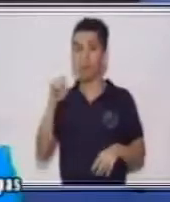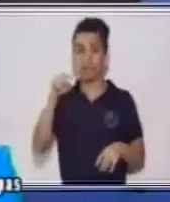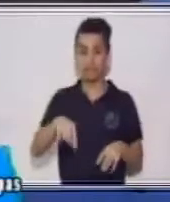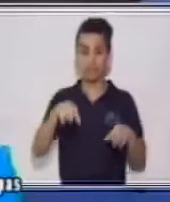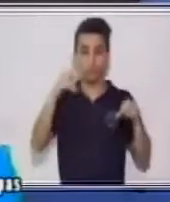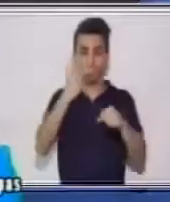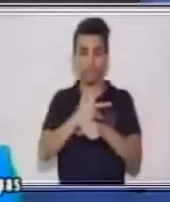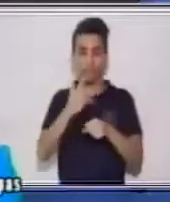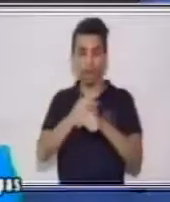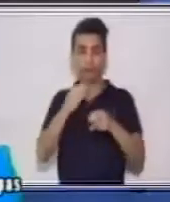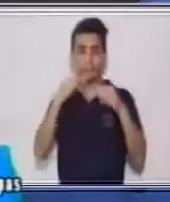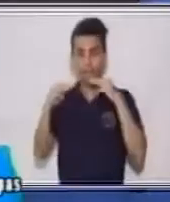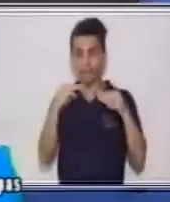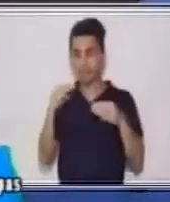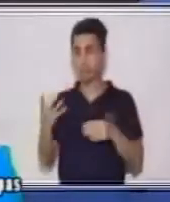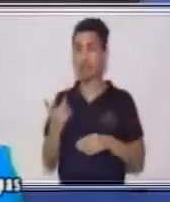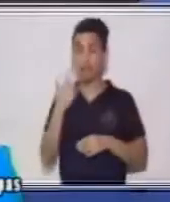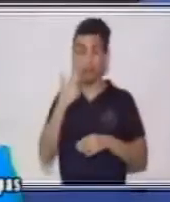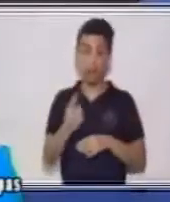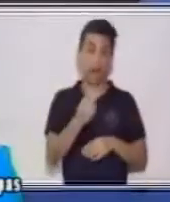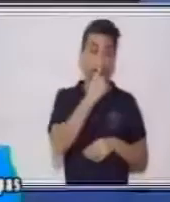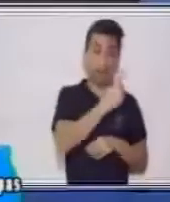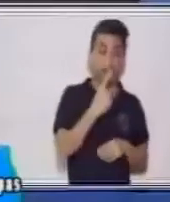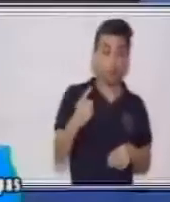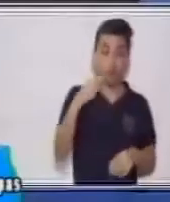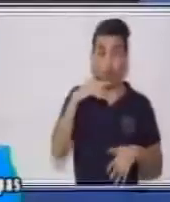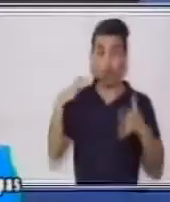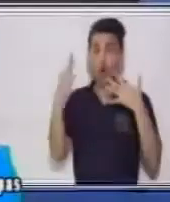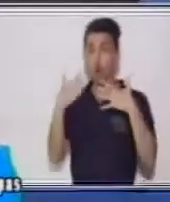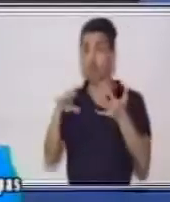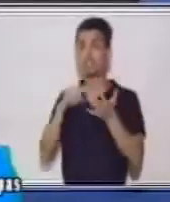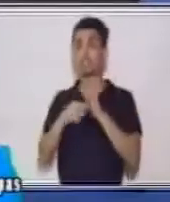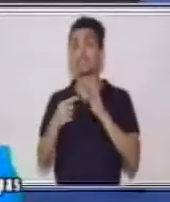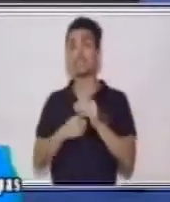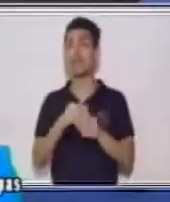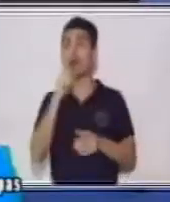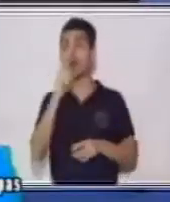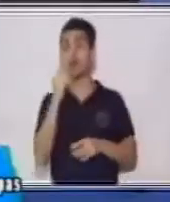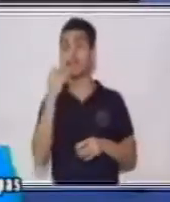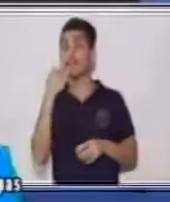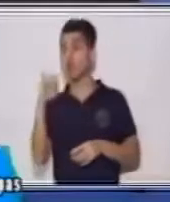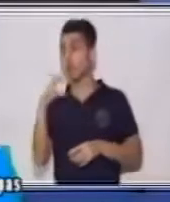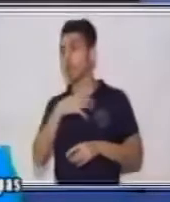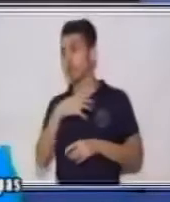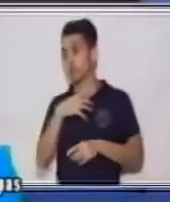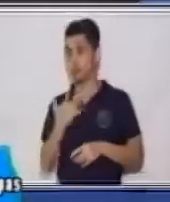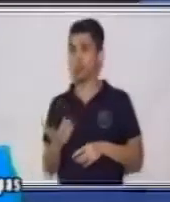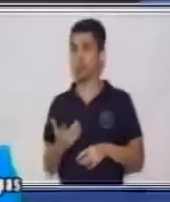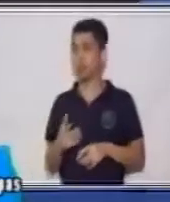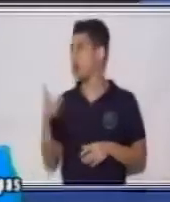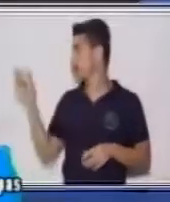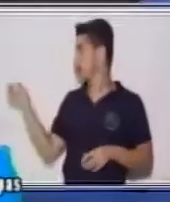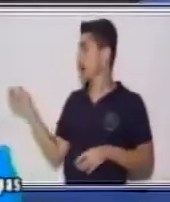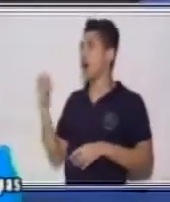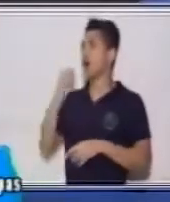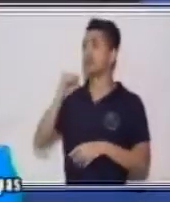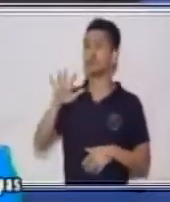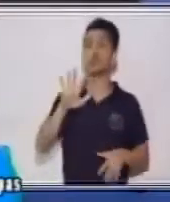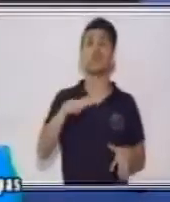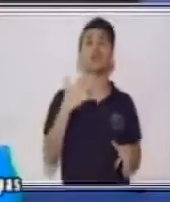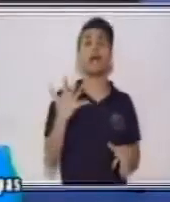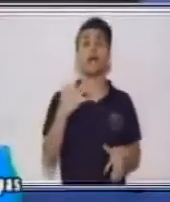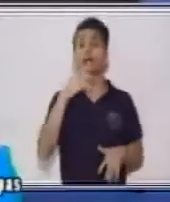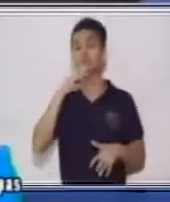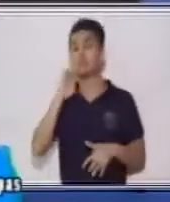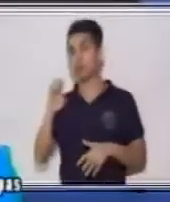información. Cada color representa un idioma. Por ejemplo, el azul es el español,